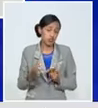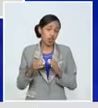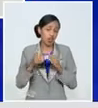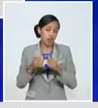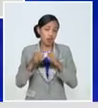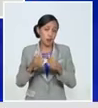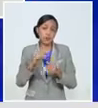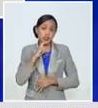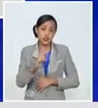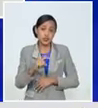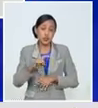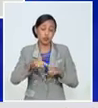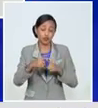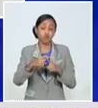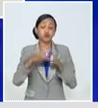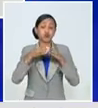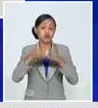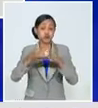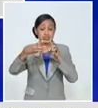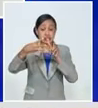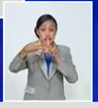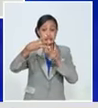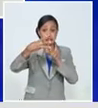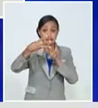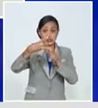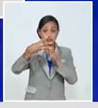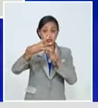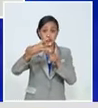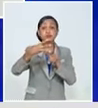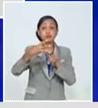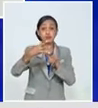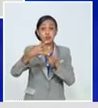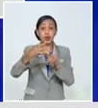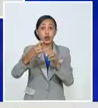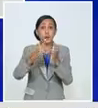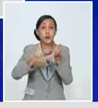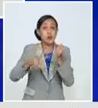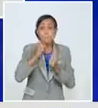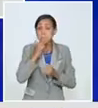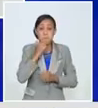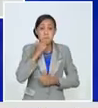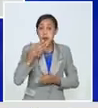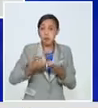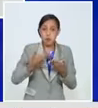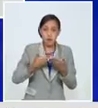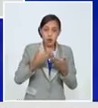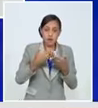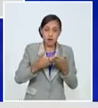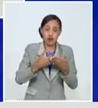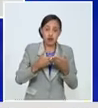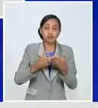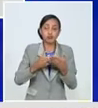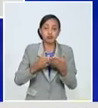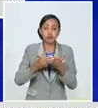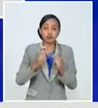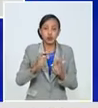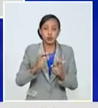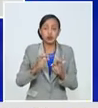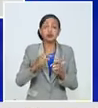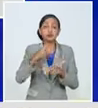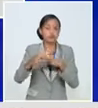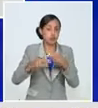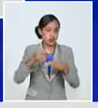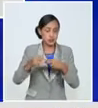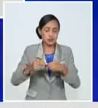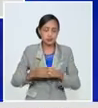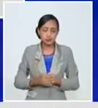en el tercer lugar entre las provincias que más muestras analizan. Y reitero, eso